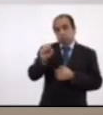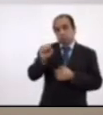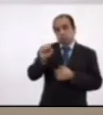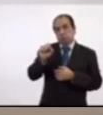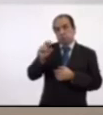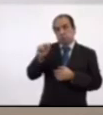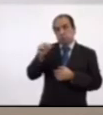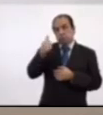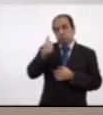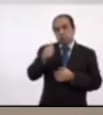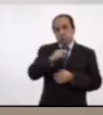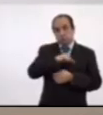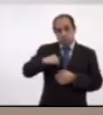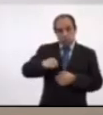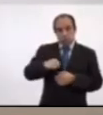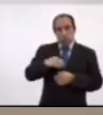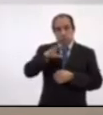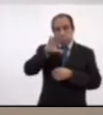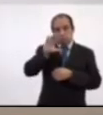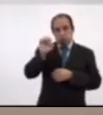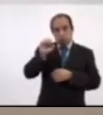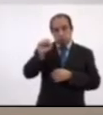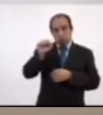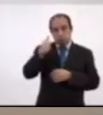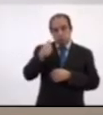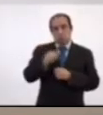1,286, de nosotros son 566,